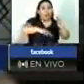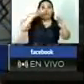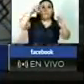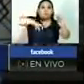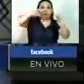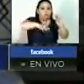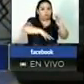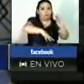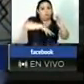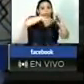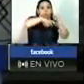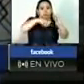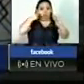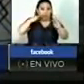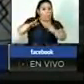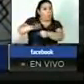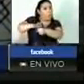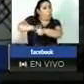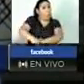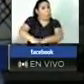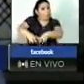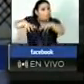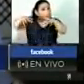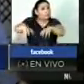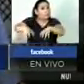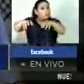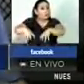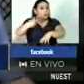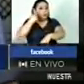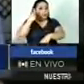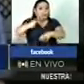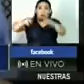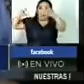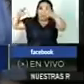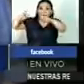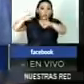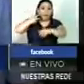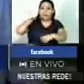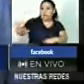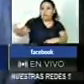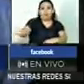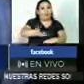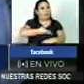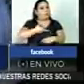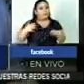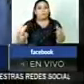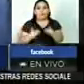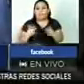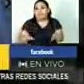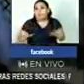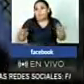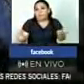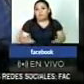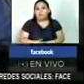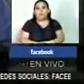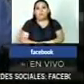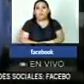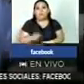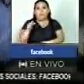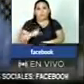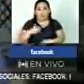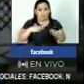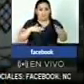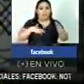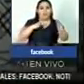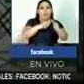por eso ha volado que ha tenido presión bastante y la lluvia nos ha venido a perjudicar a todos aquí, más que todo aquí en